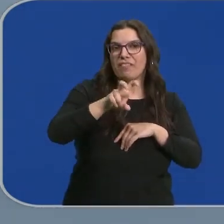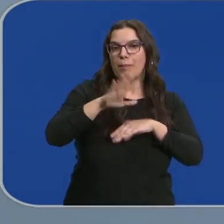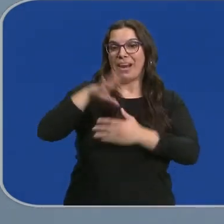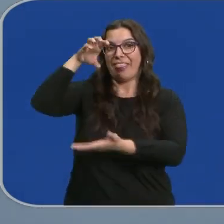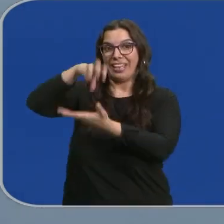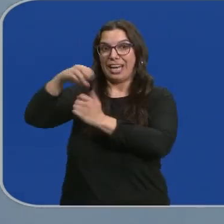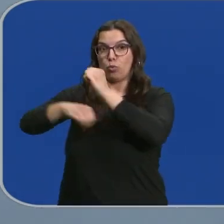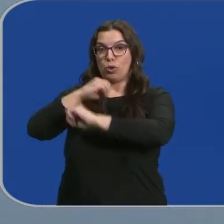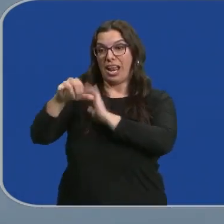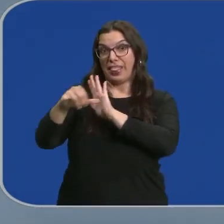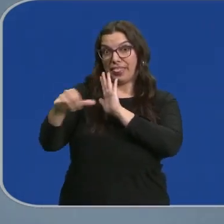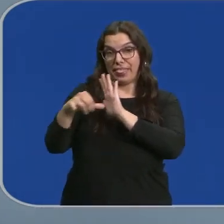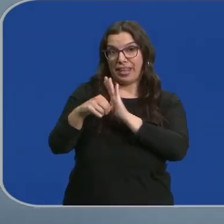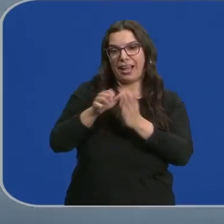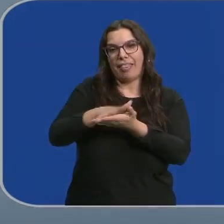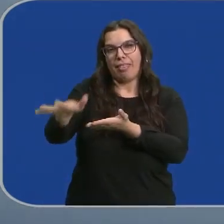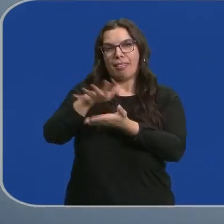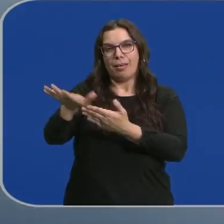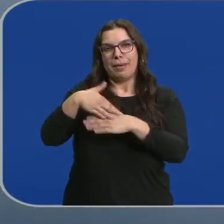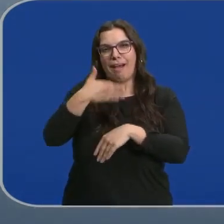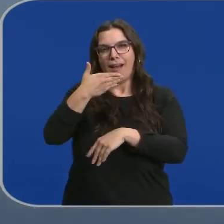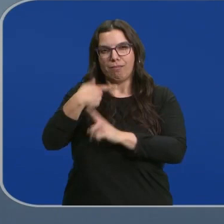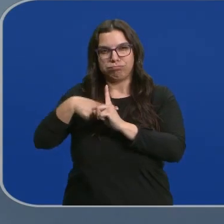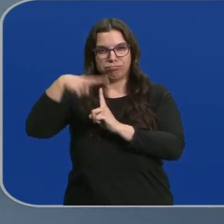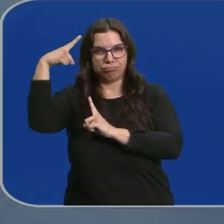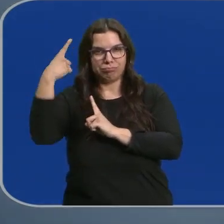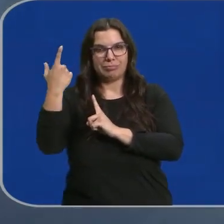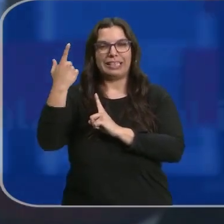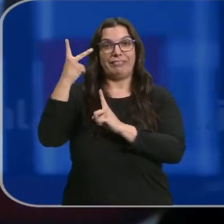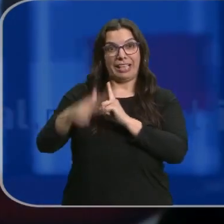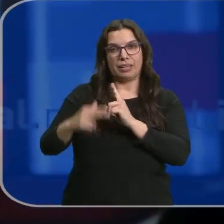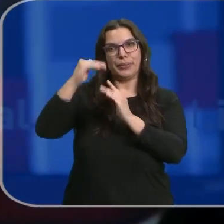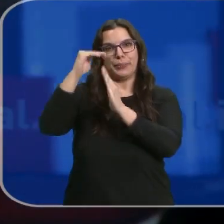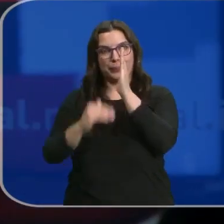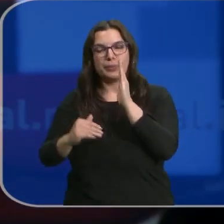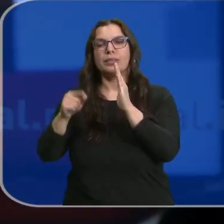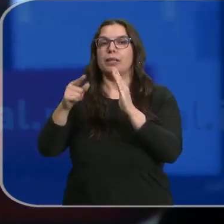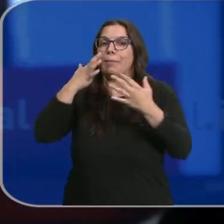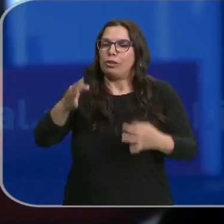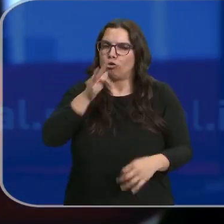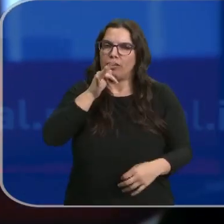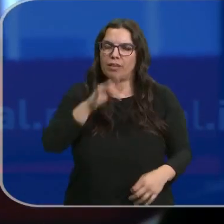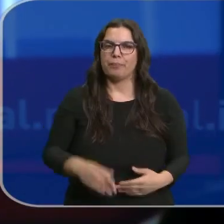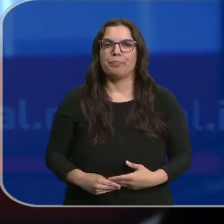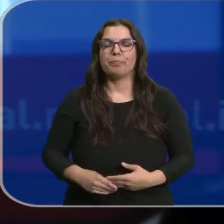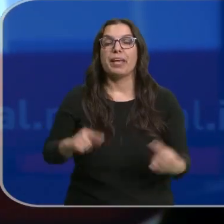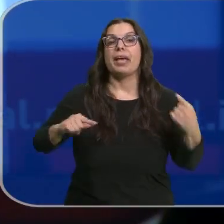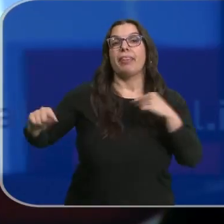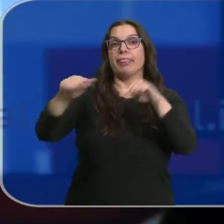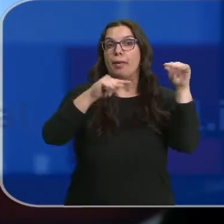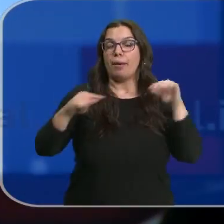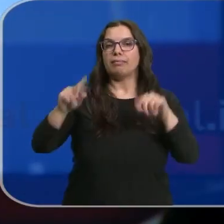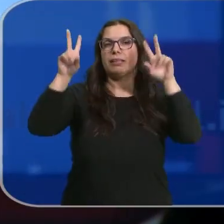Zaporilla, que de momento no está en riesgo. El debate sobre los debates entre Feijóo